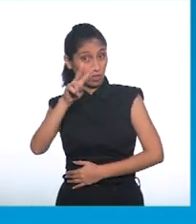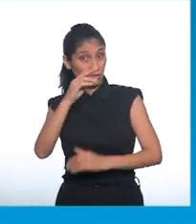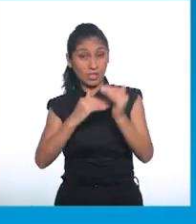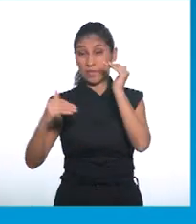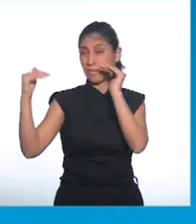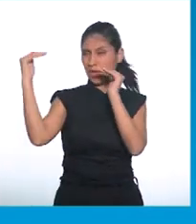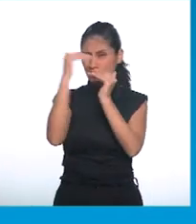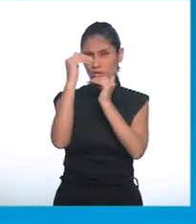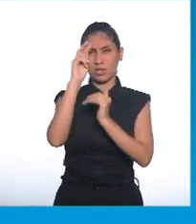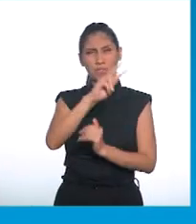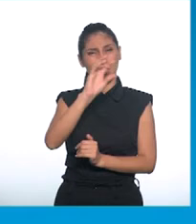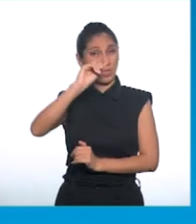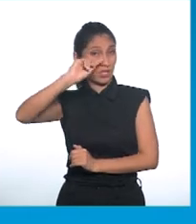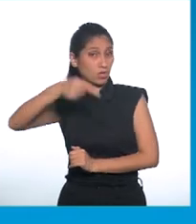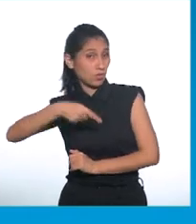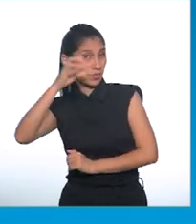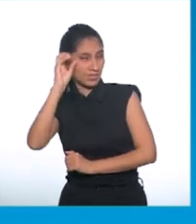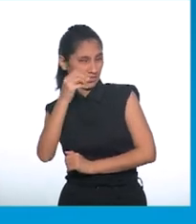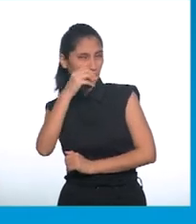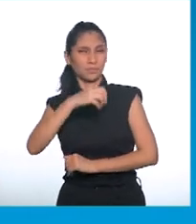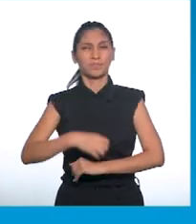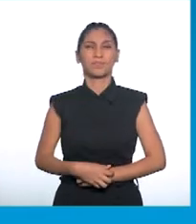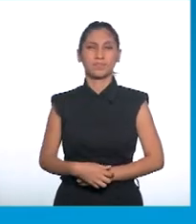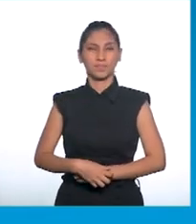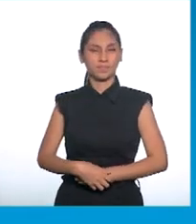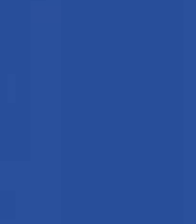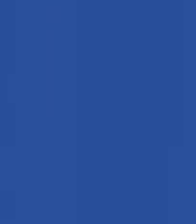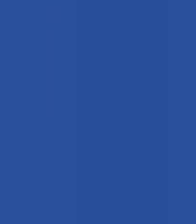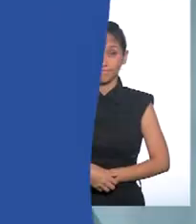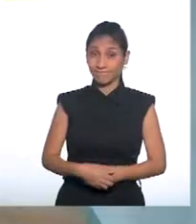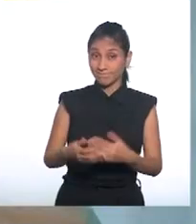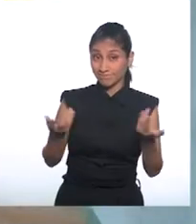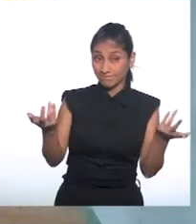20,2 es mayor que 20,0.